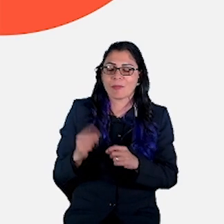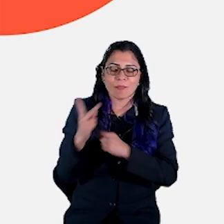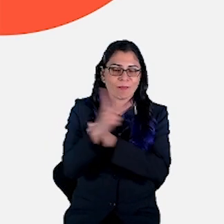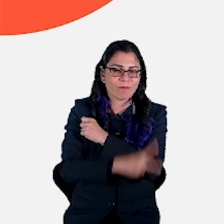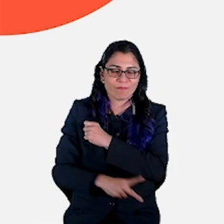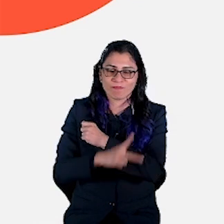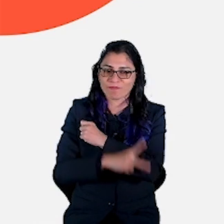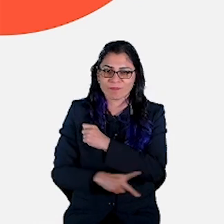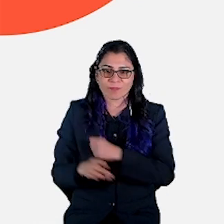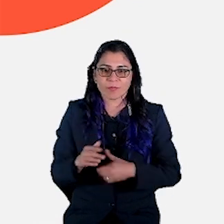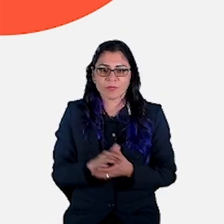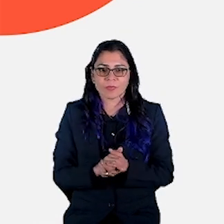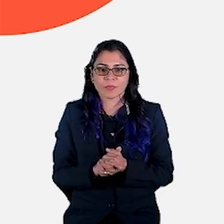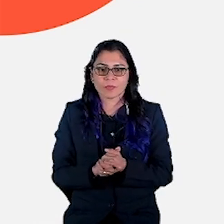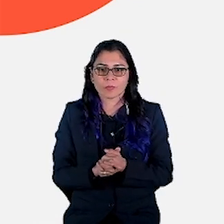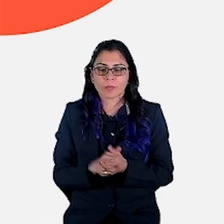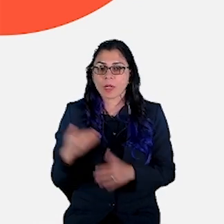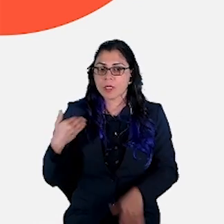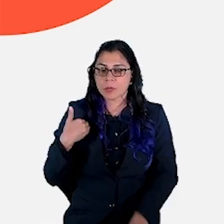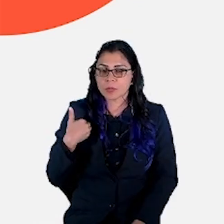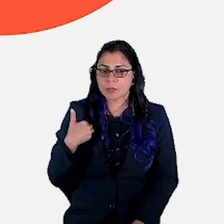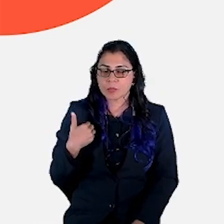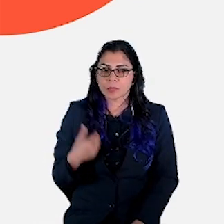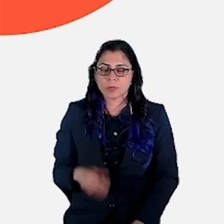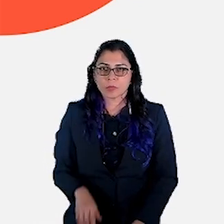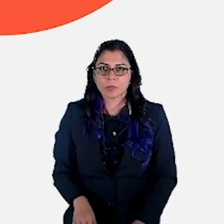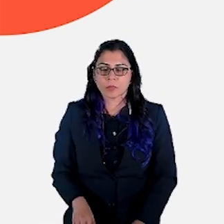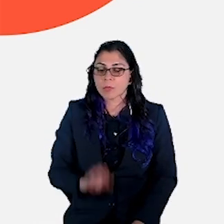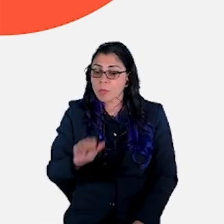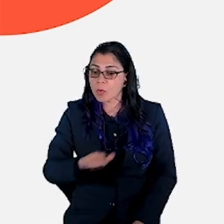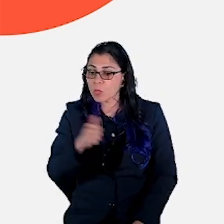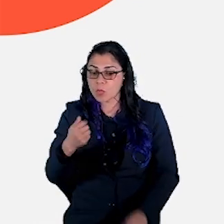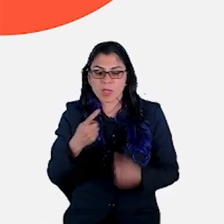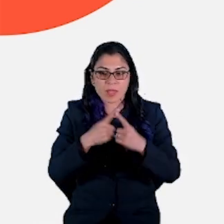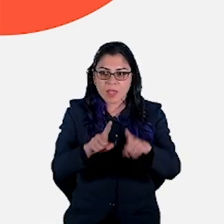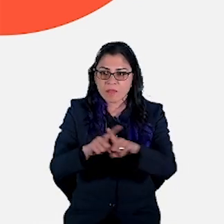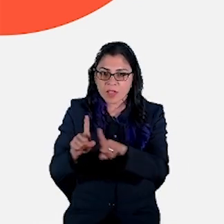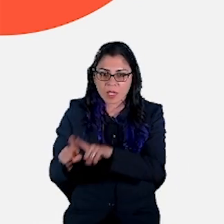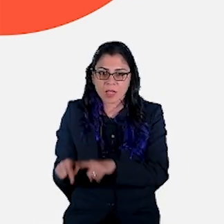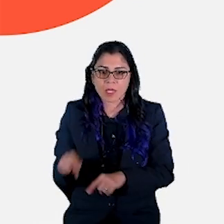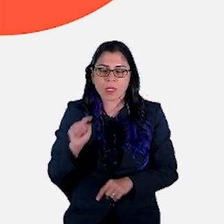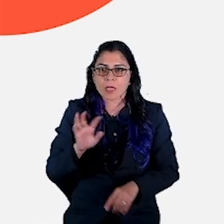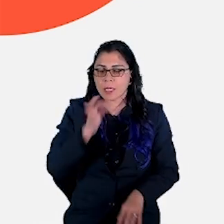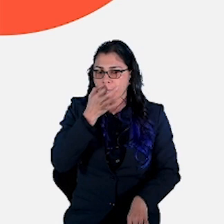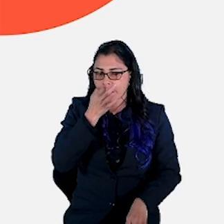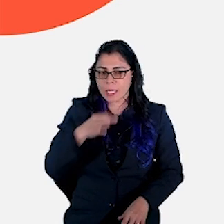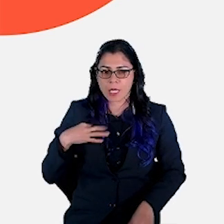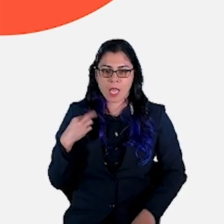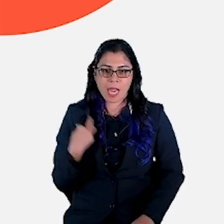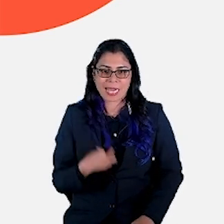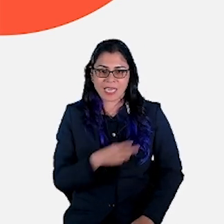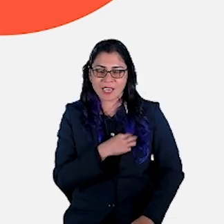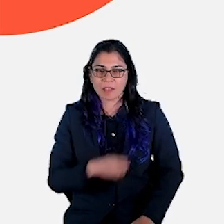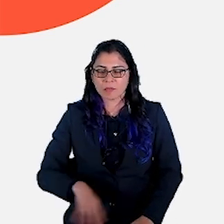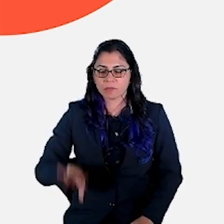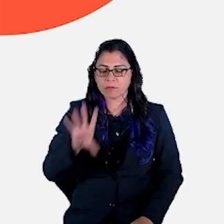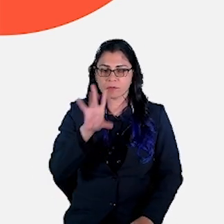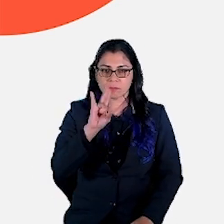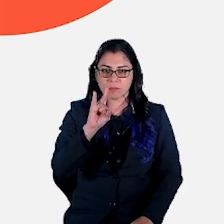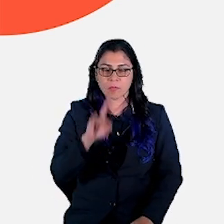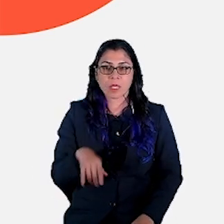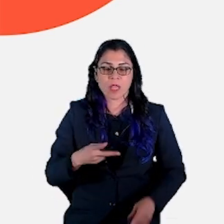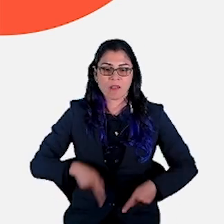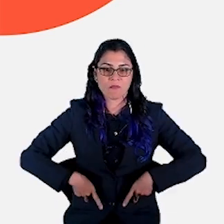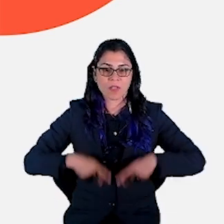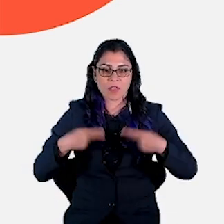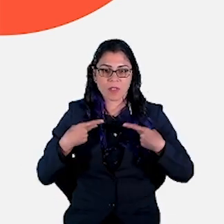tener una eh gran diversidad de lo que es nuestro panam indígena siete etnias se encuentran